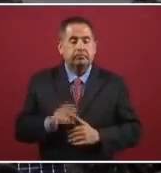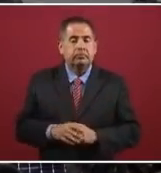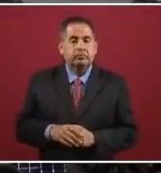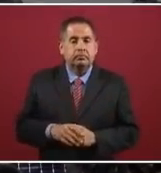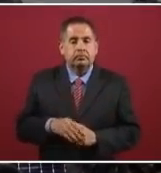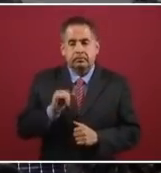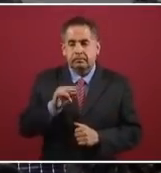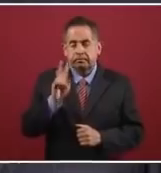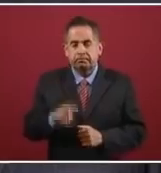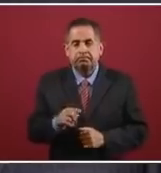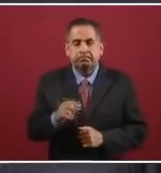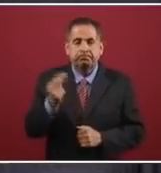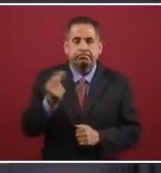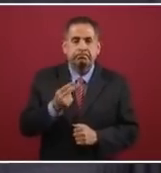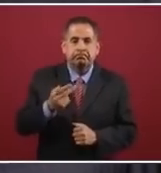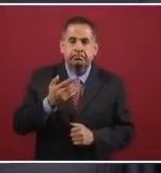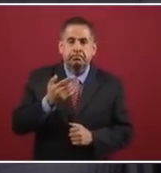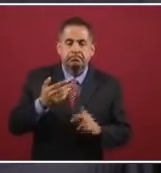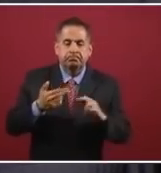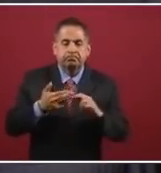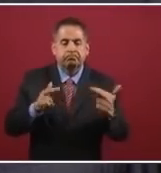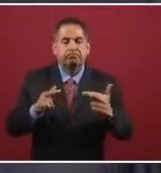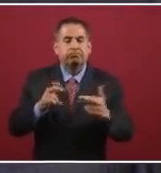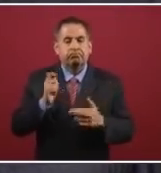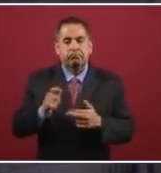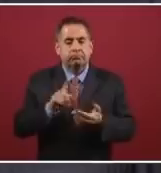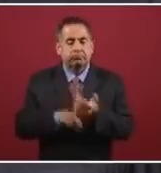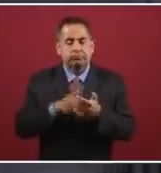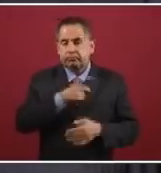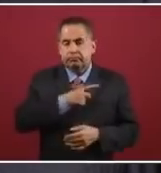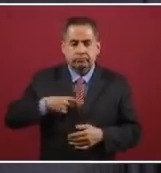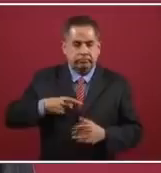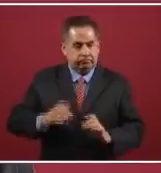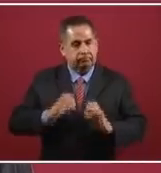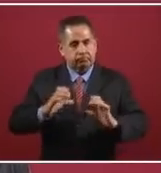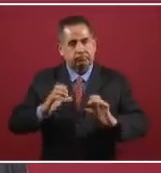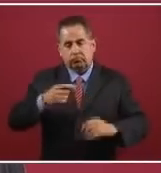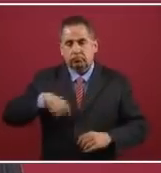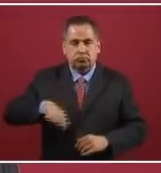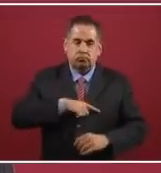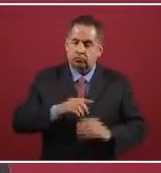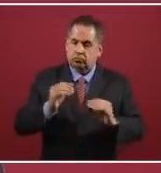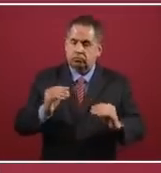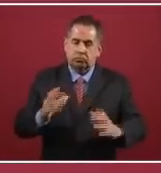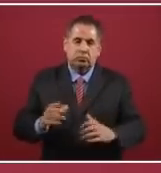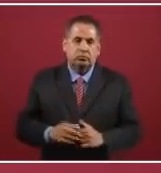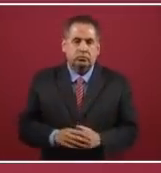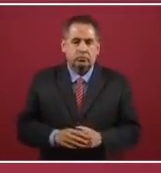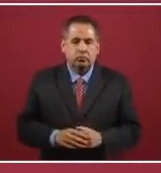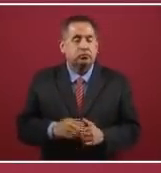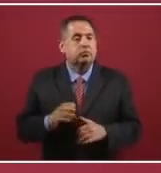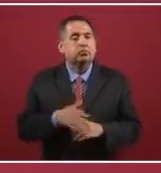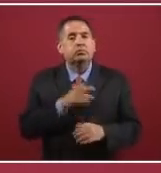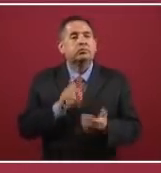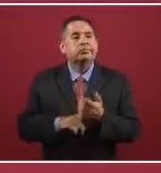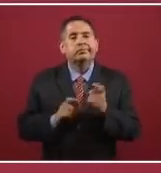sí es una relación que debemos de cuidar mucho, hasta